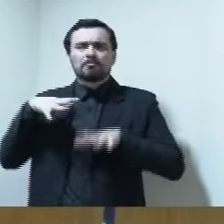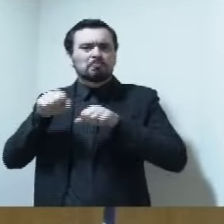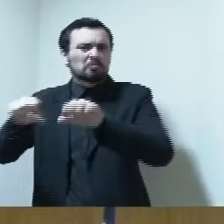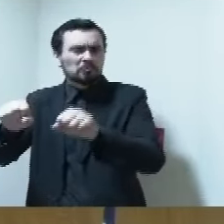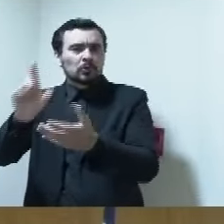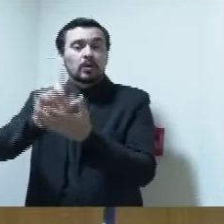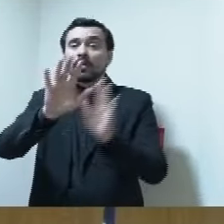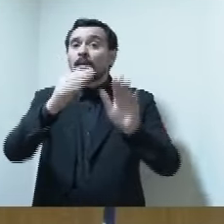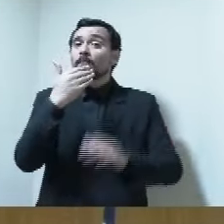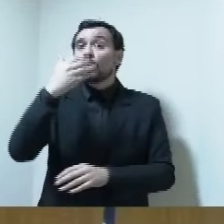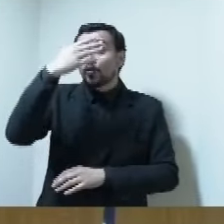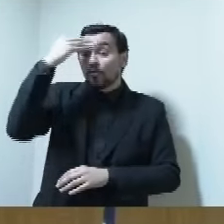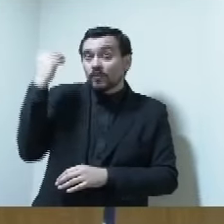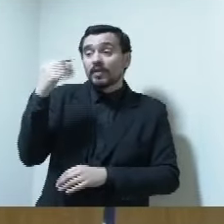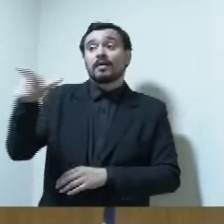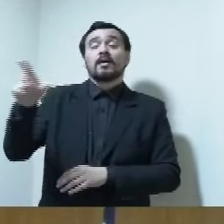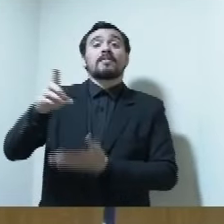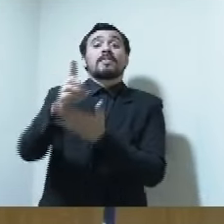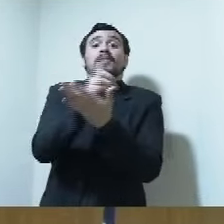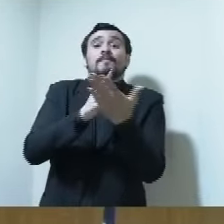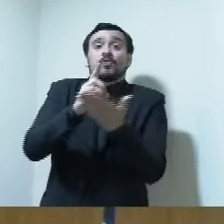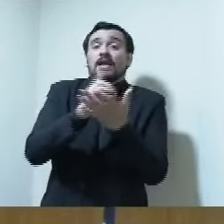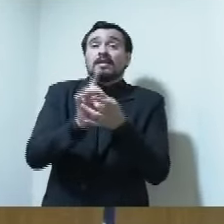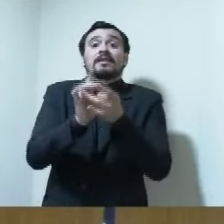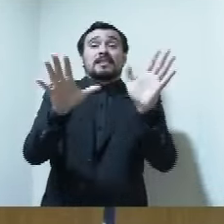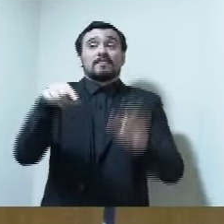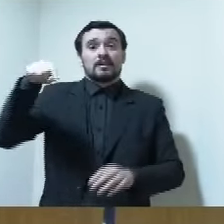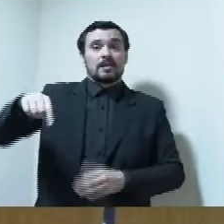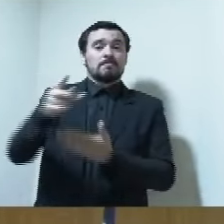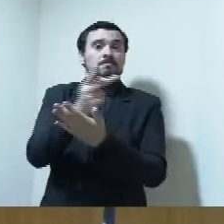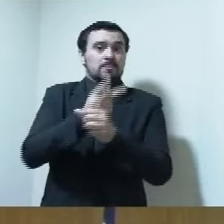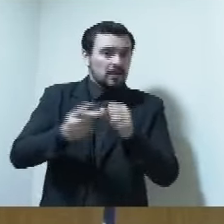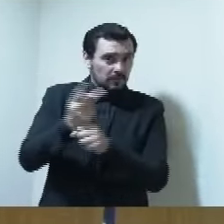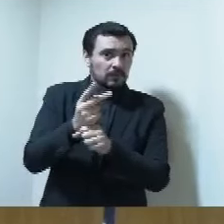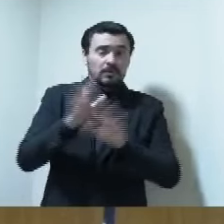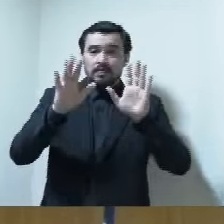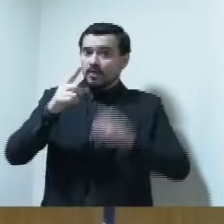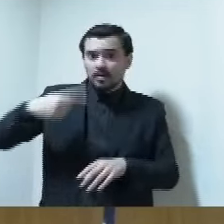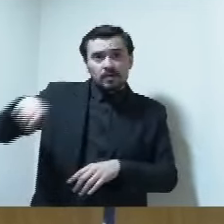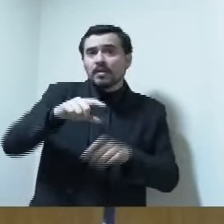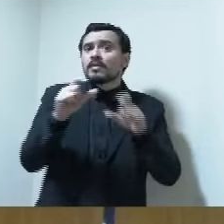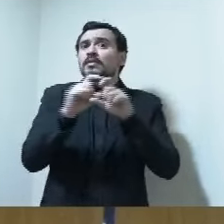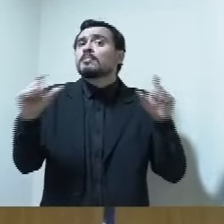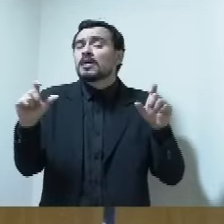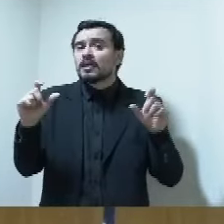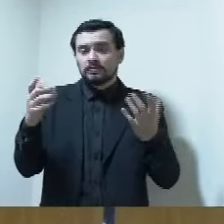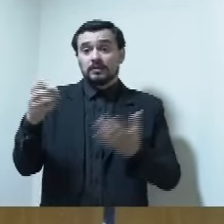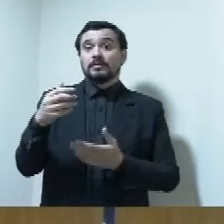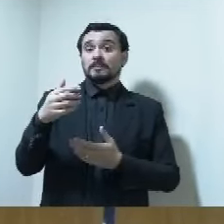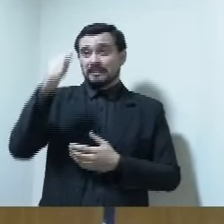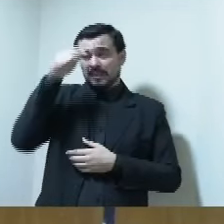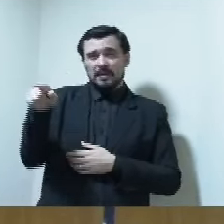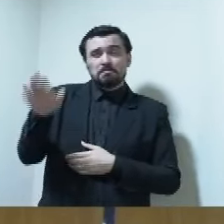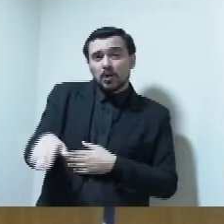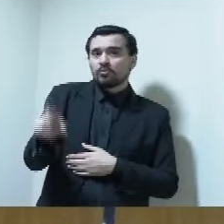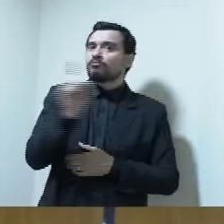se olvida la profunda legitimidad democrática de este Parlamento. Esta no es una cuestión menor. Por ello, tengo